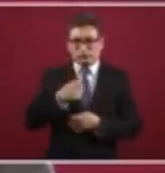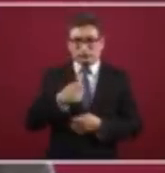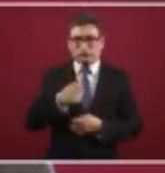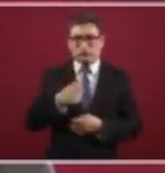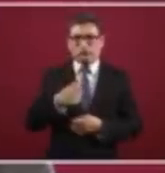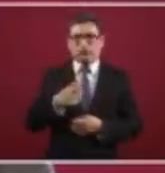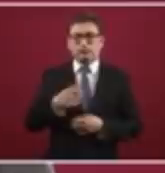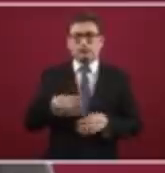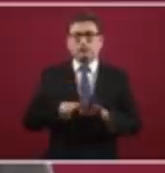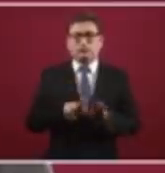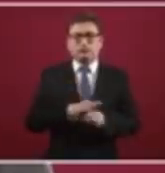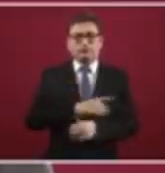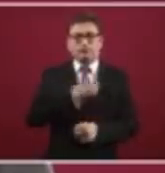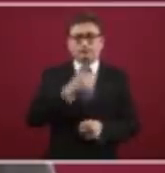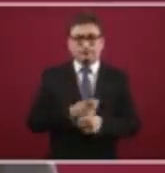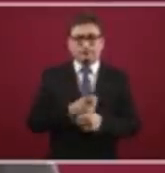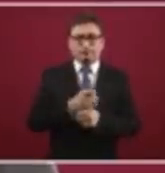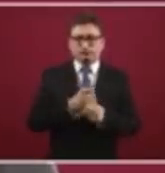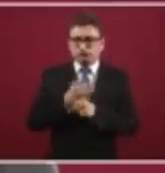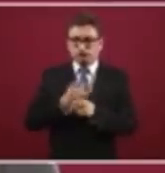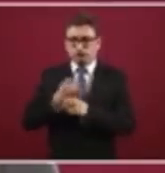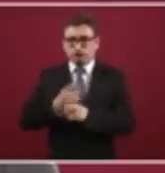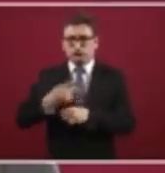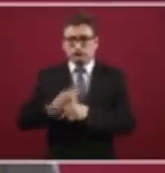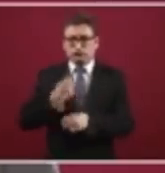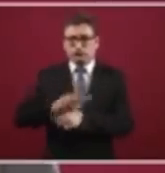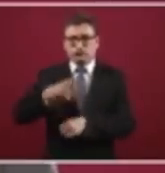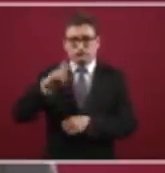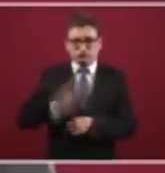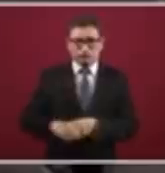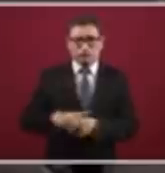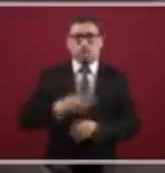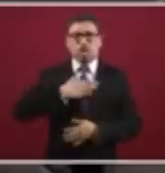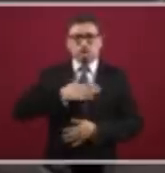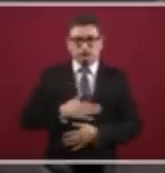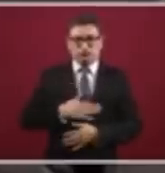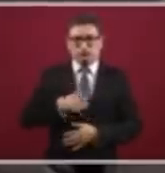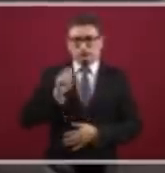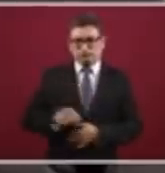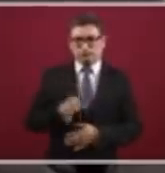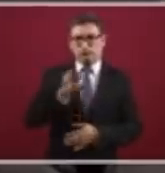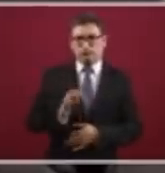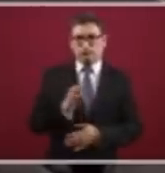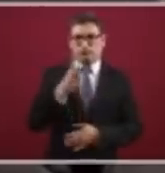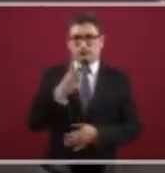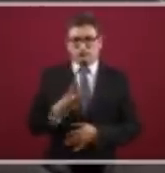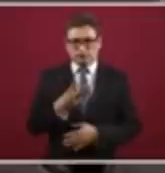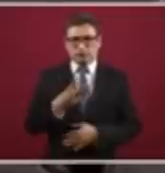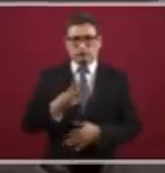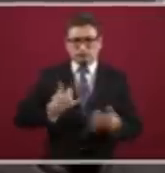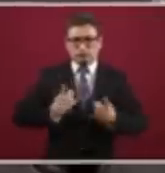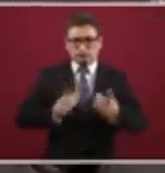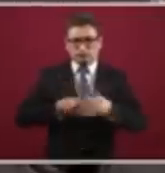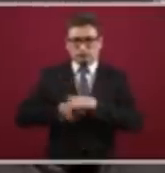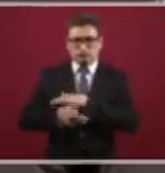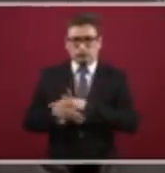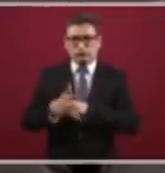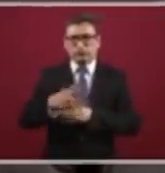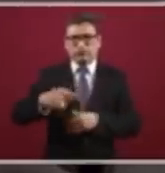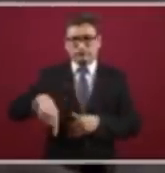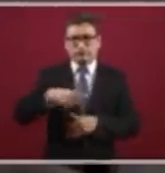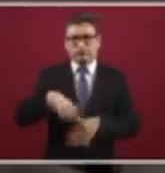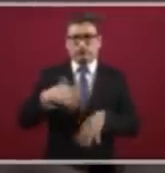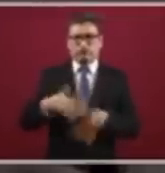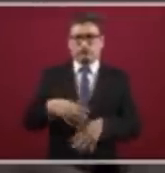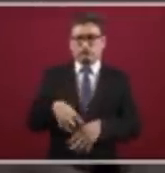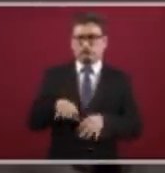y acabar con impunidad el caso de los 43 muchachos de ayotzinapa es un caso paradigmático que